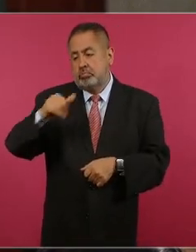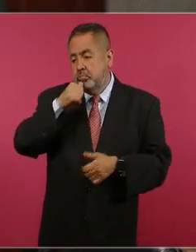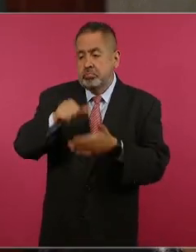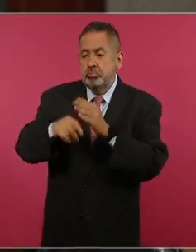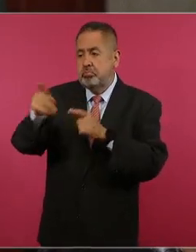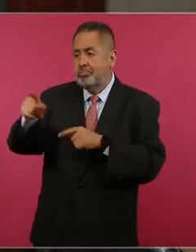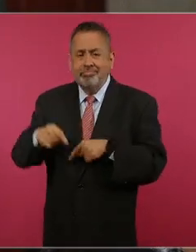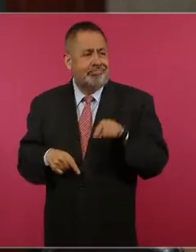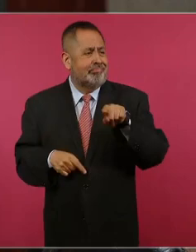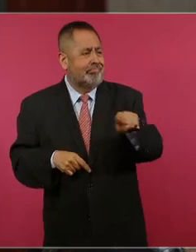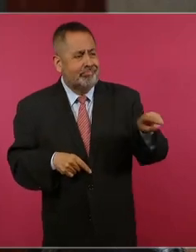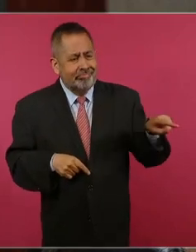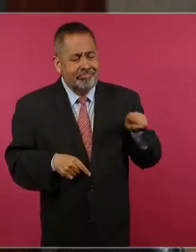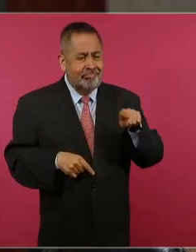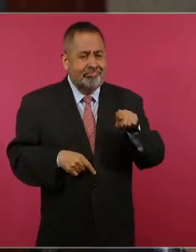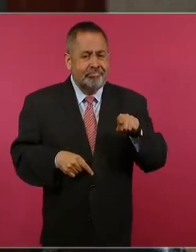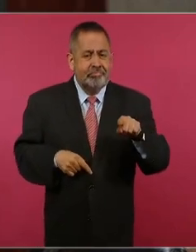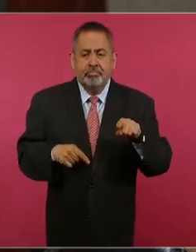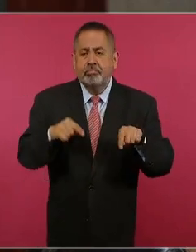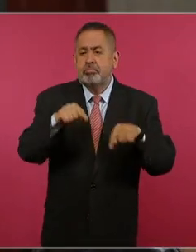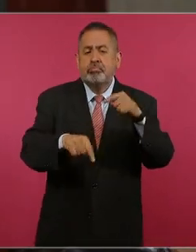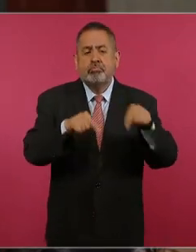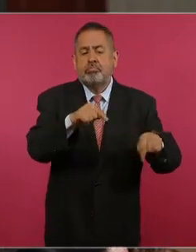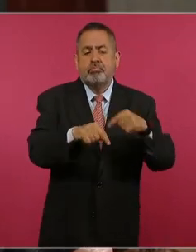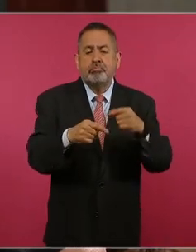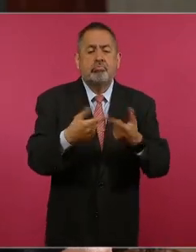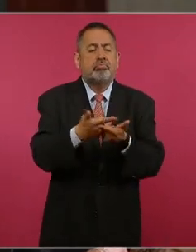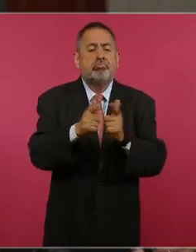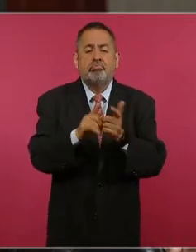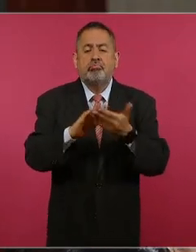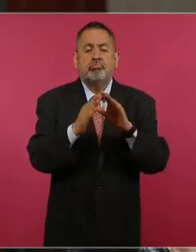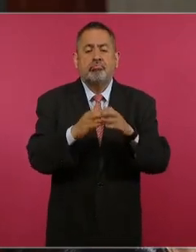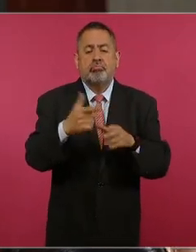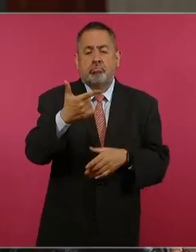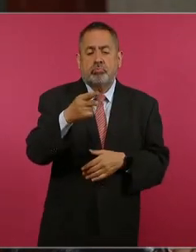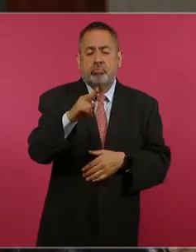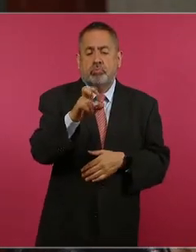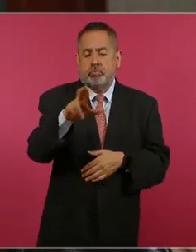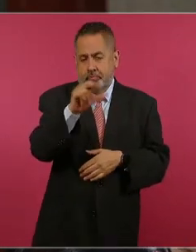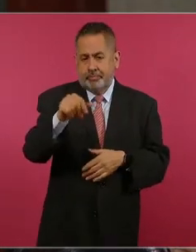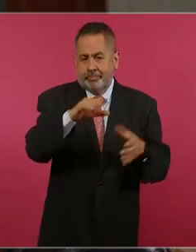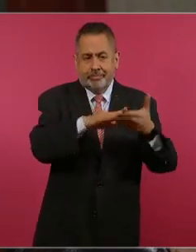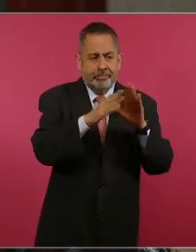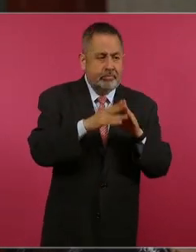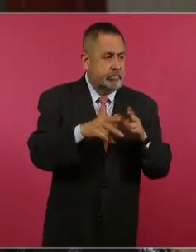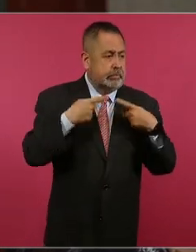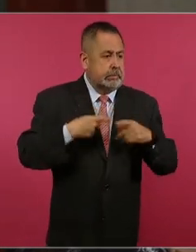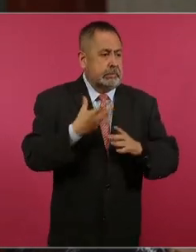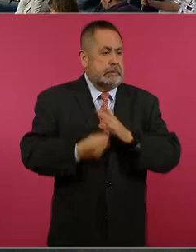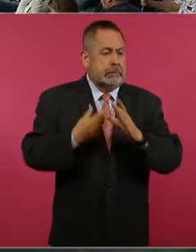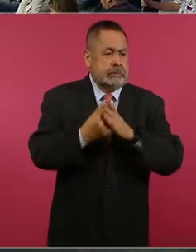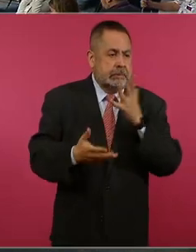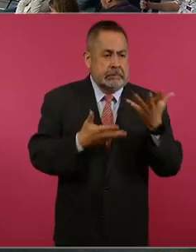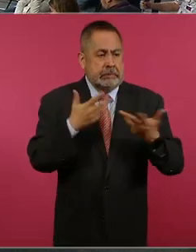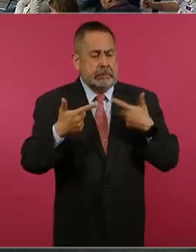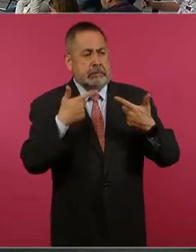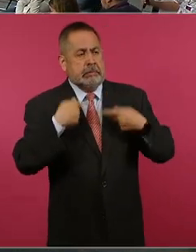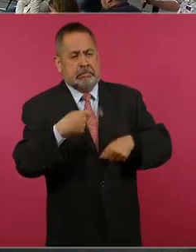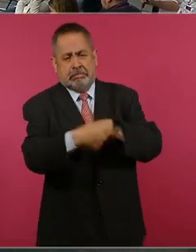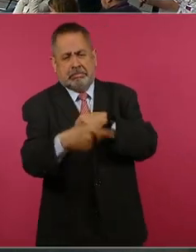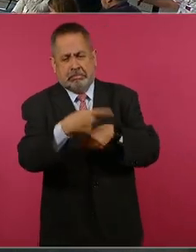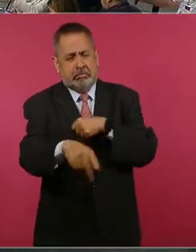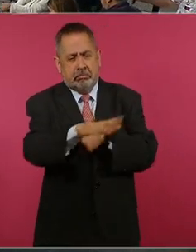hay muchos desplazados en una comunidad que se llama Los Guerra y que a la fecha no ha recibido